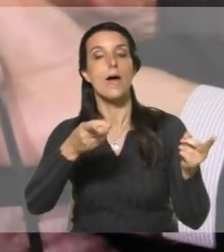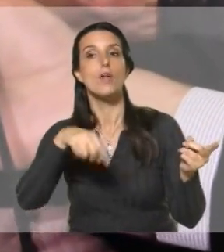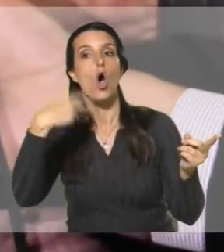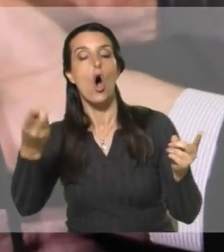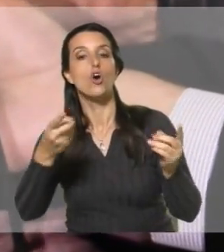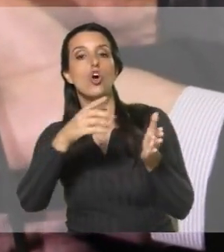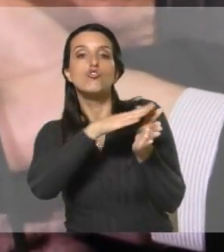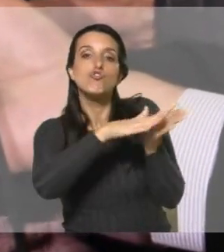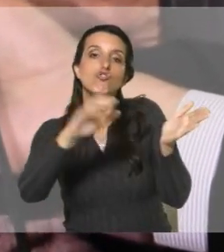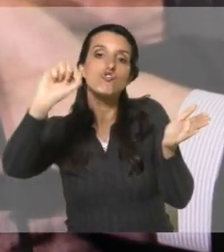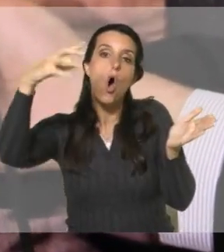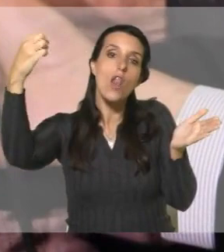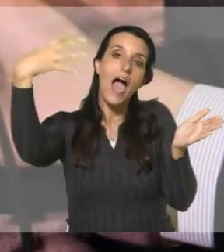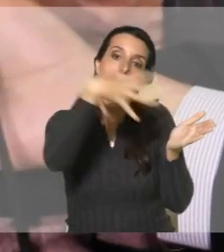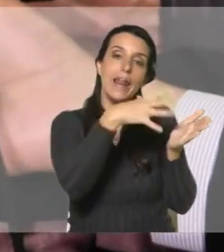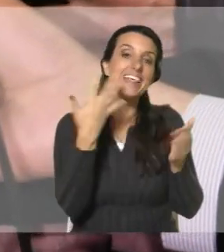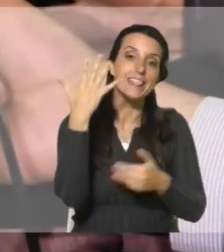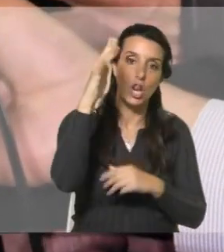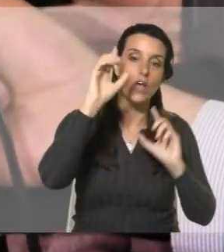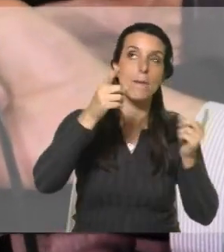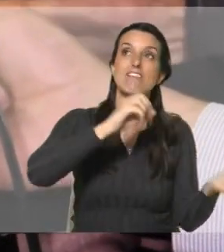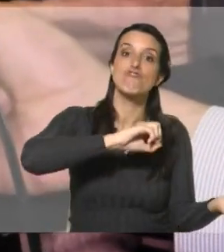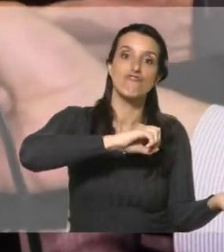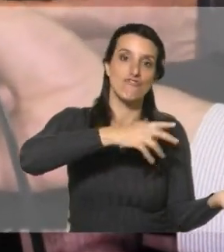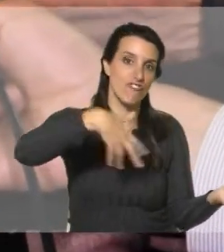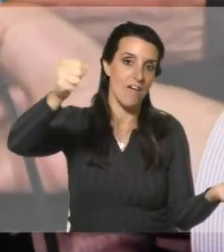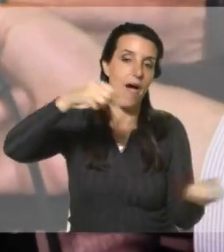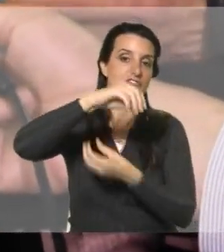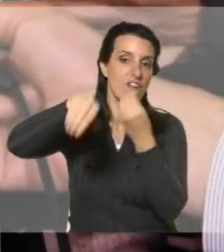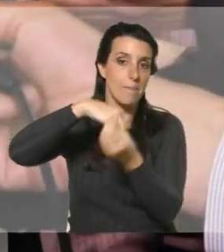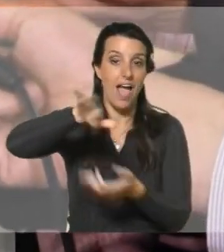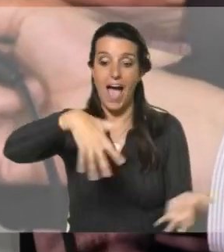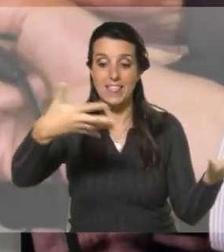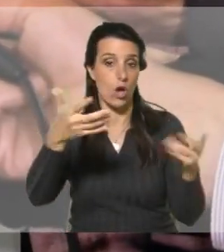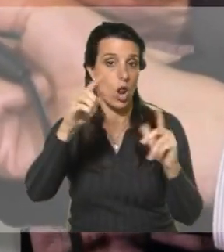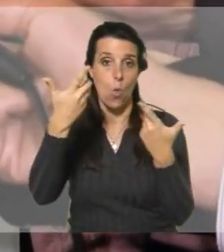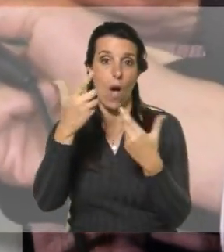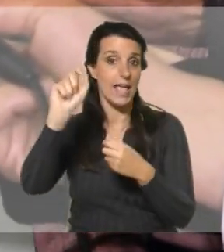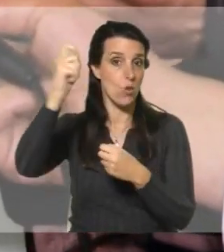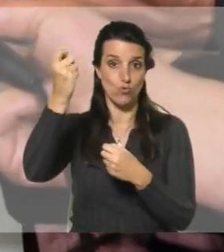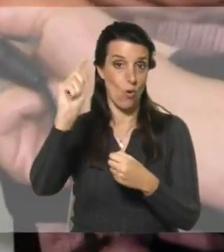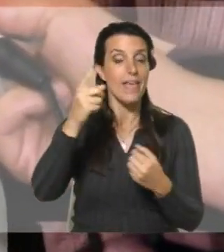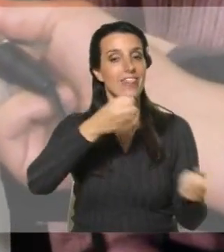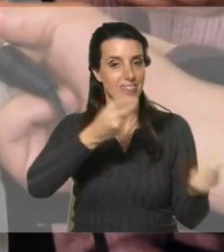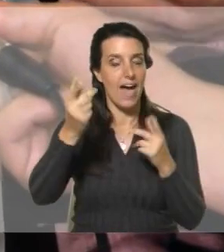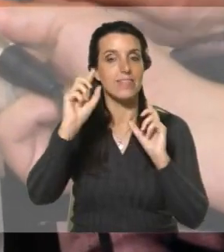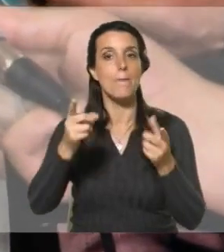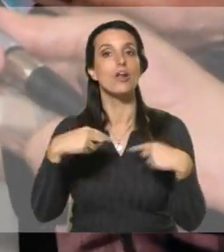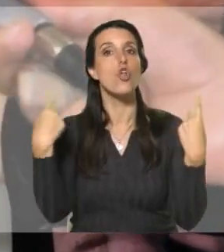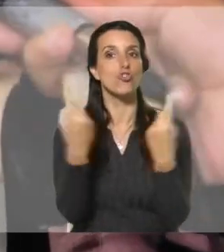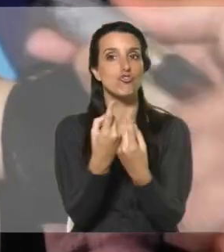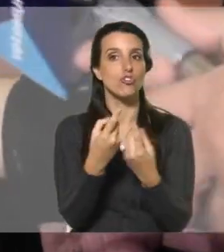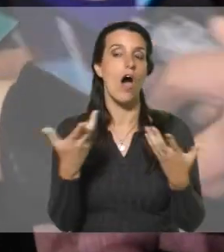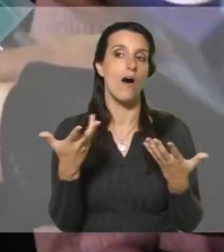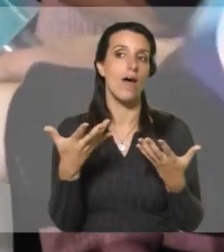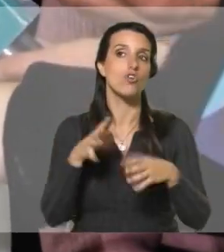solares fotovoltaicos que en el interior profundo se llevan para aquellas familias que hasta el día de hoy no contaban con energía. Así que para nosotros es un